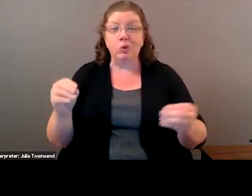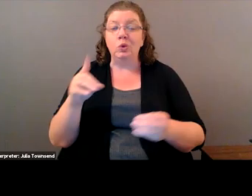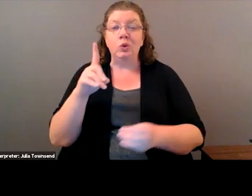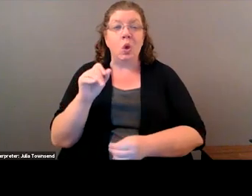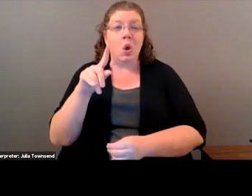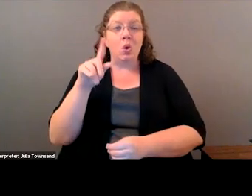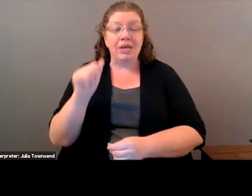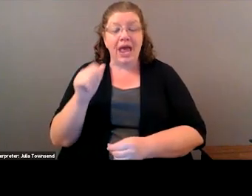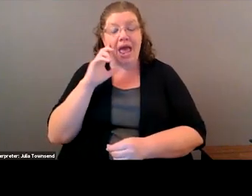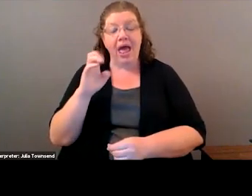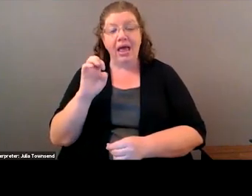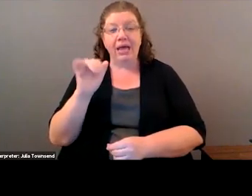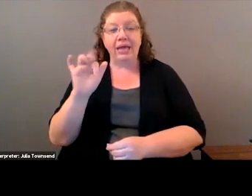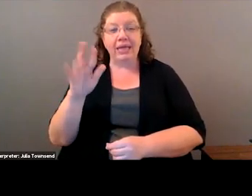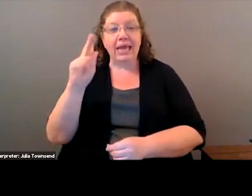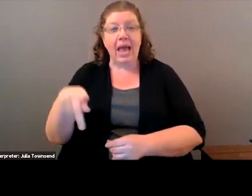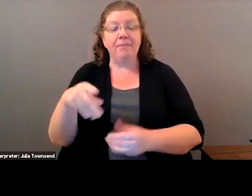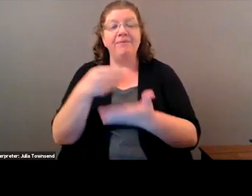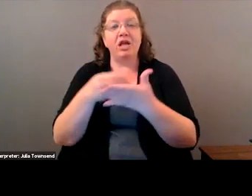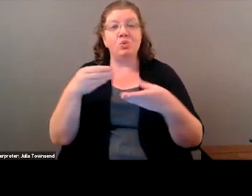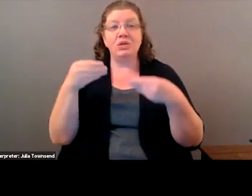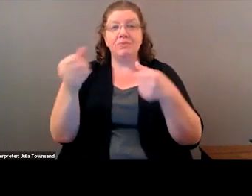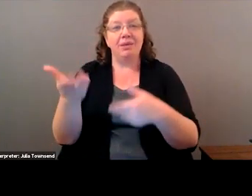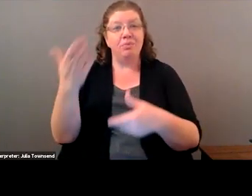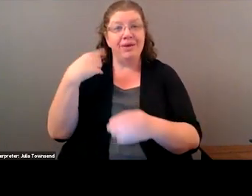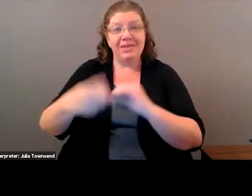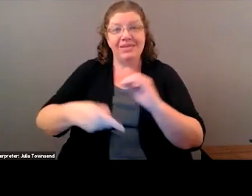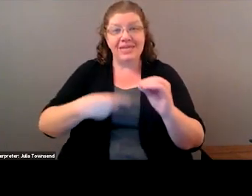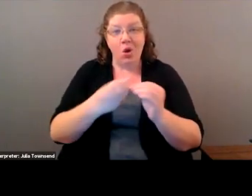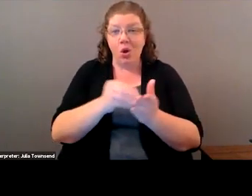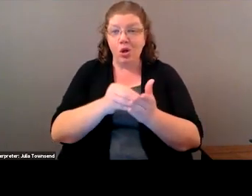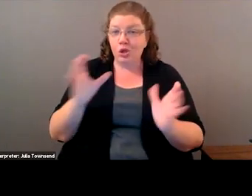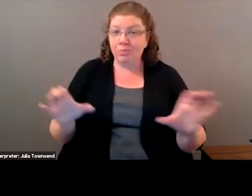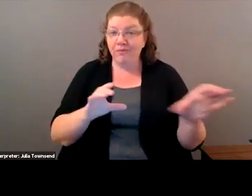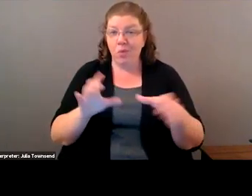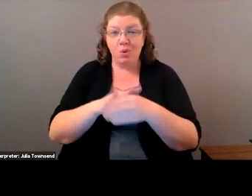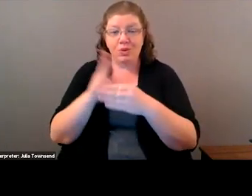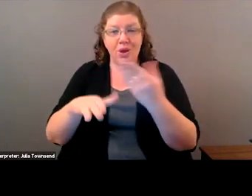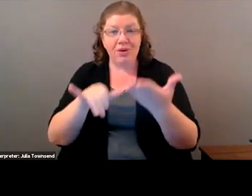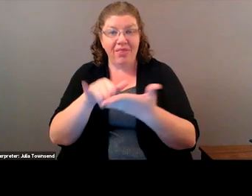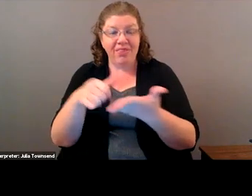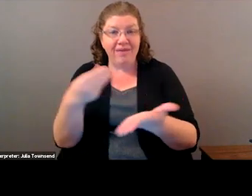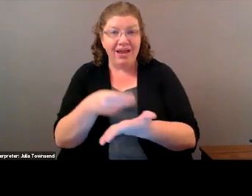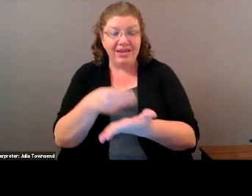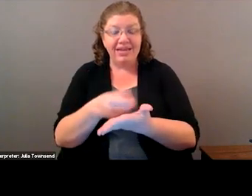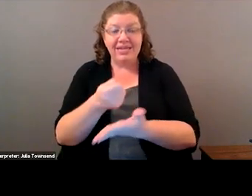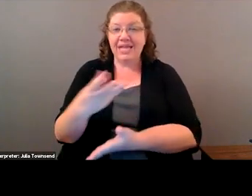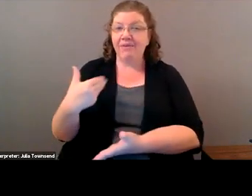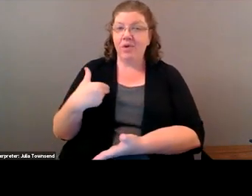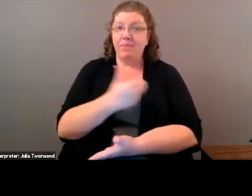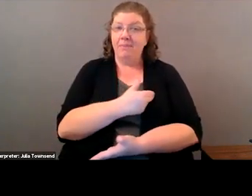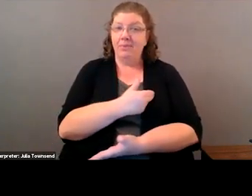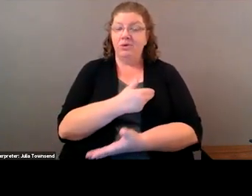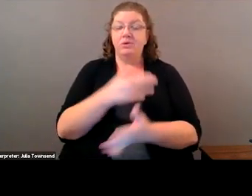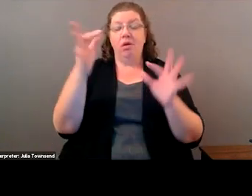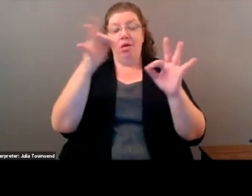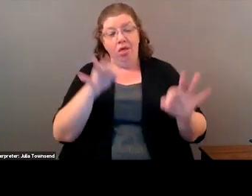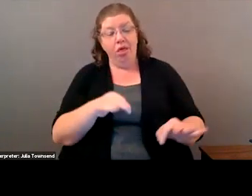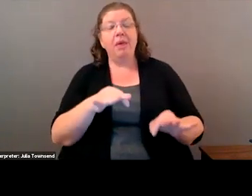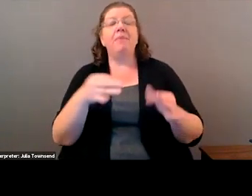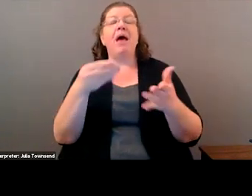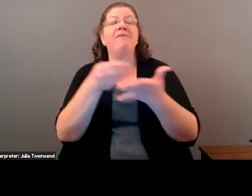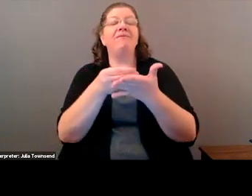es el lunes que viene y no hemos recibido información sobre cómo se han gastado los fondos del el cap varios miembros de